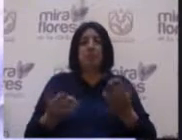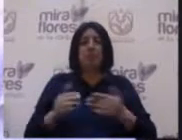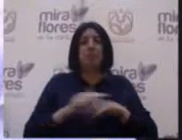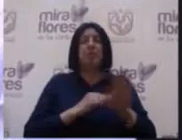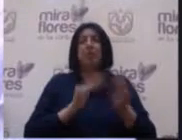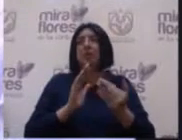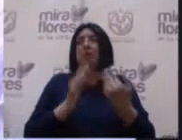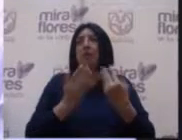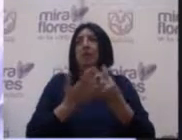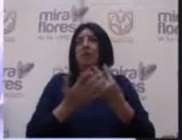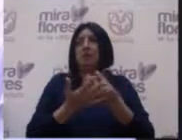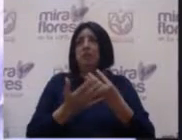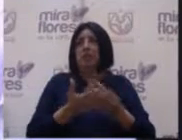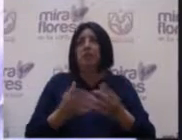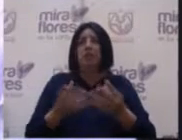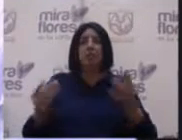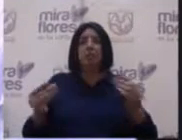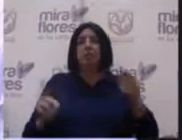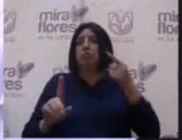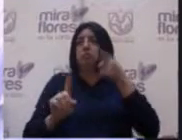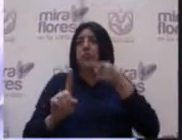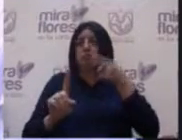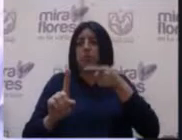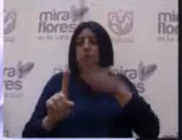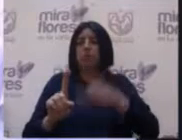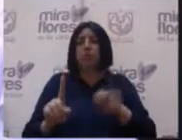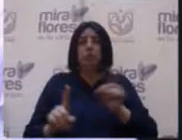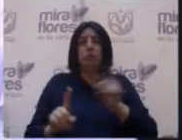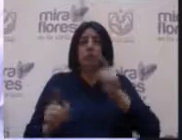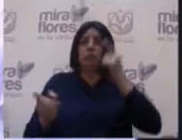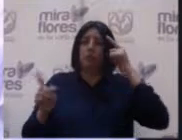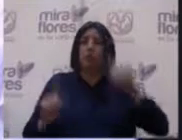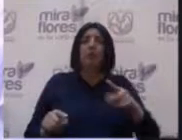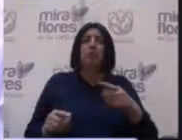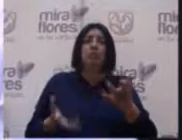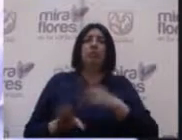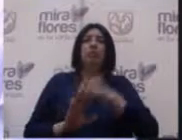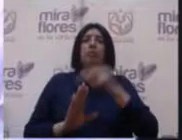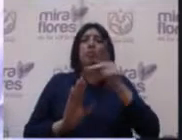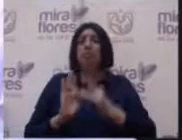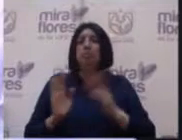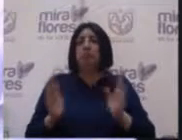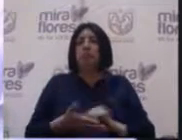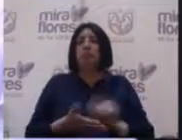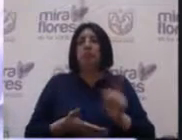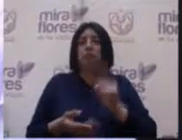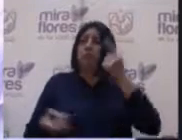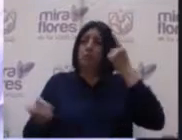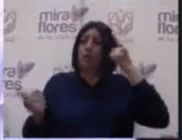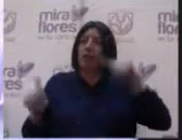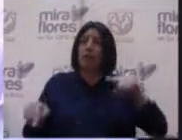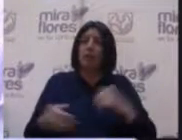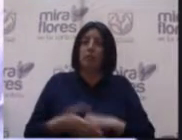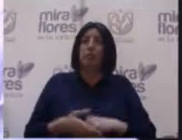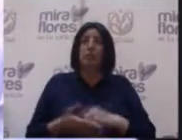cárcel. Entonces hay muchísimos puntos en los que yo no estoy de acuerdo con este plan. Yo no estoy de acuerdo en